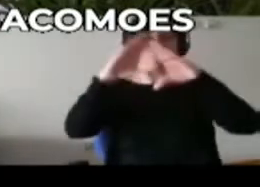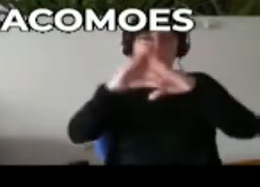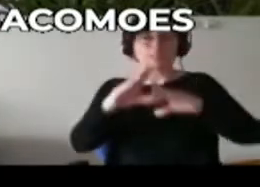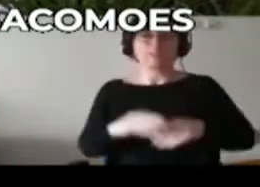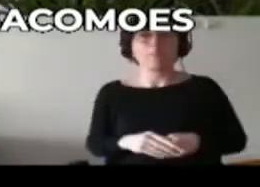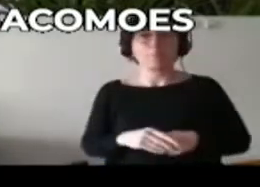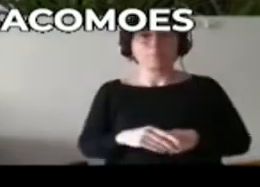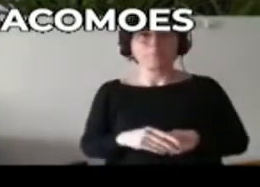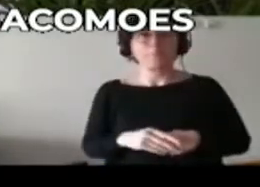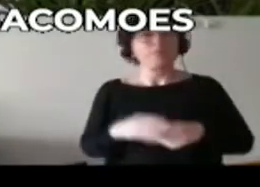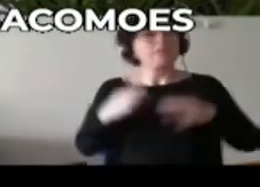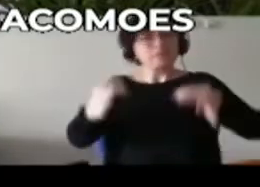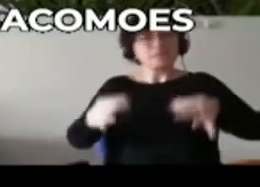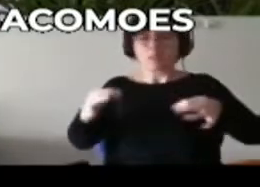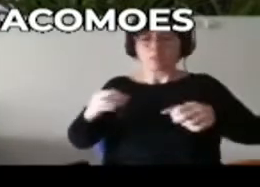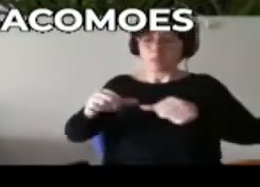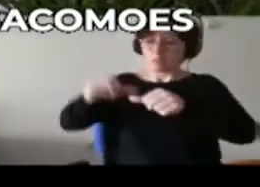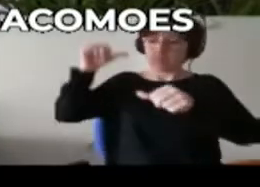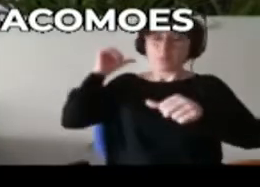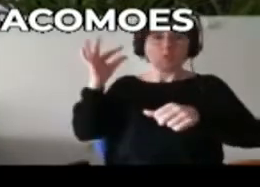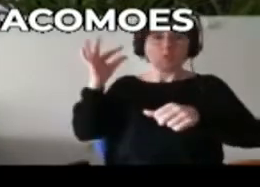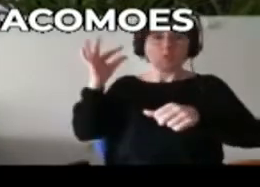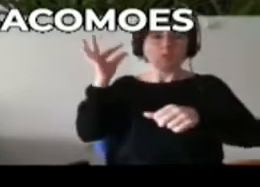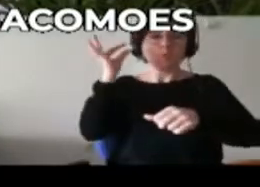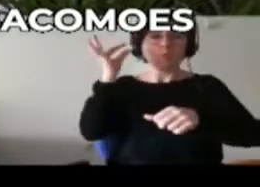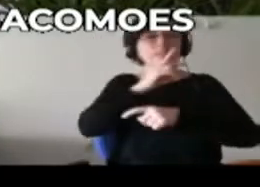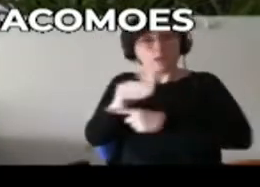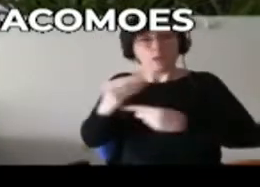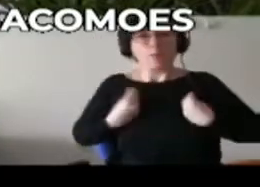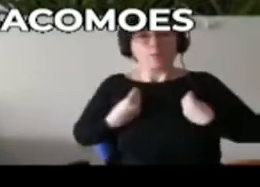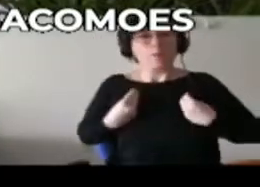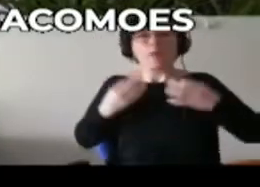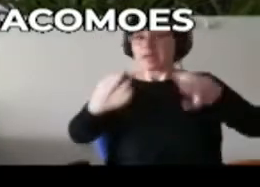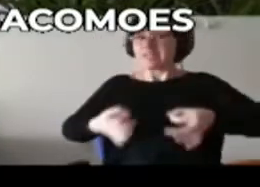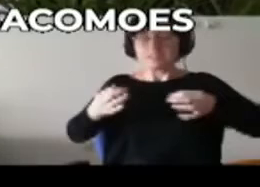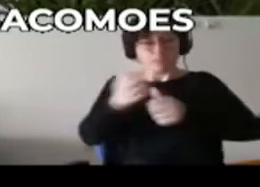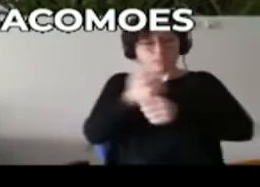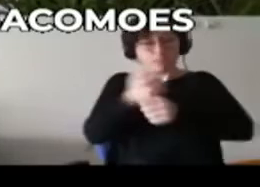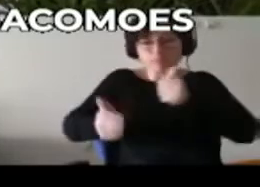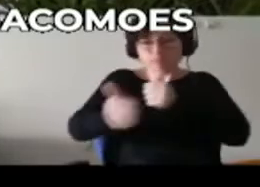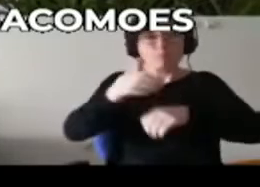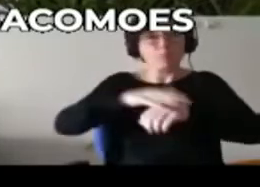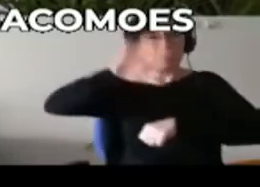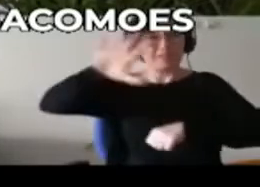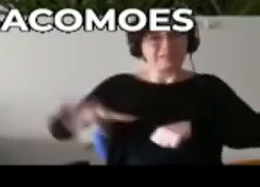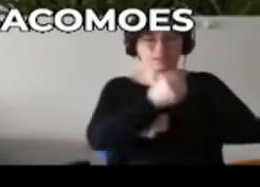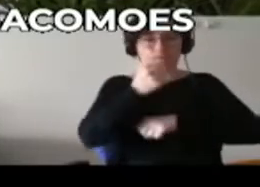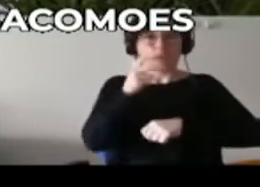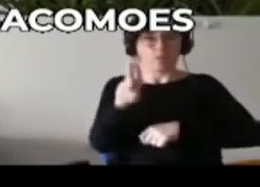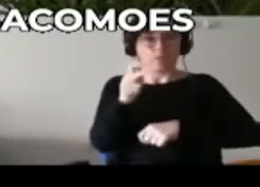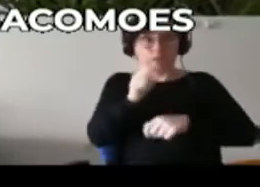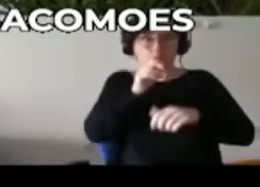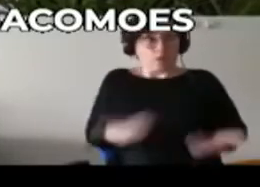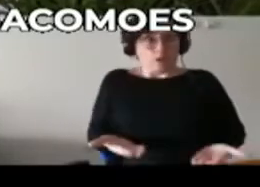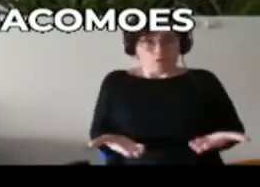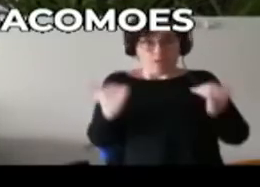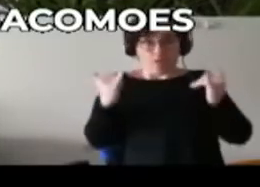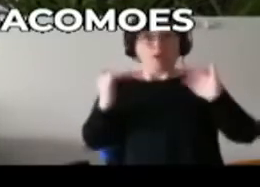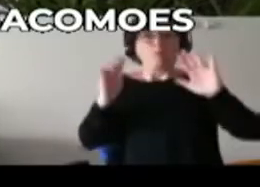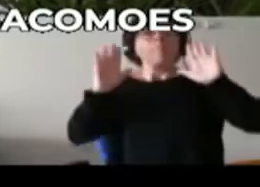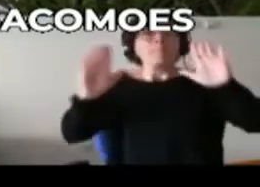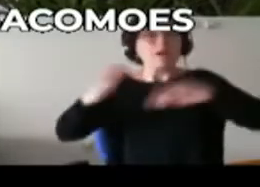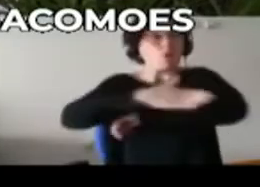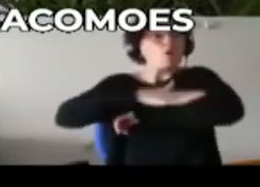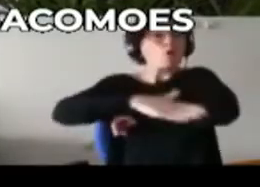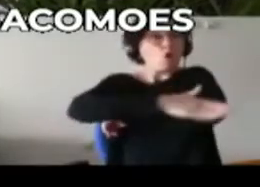Siempre ha habido mujeres sosteniendo la vida. Esta fue parte del acto hoy en España, también hubo un acto en Argentina, por ejemplo, y aquí en República Dominicana